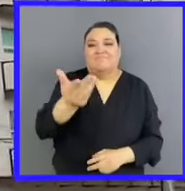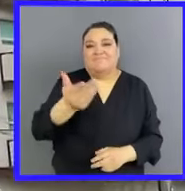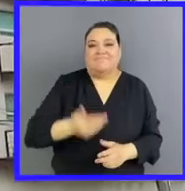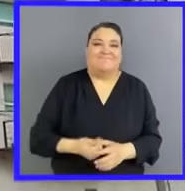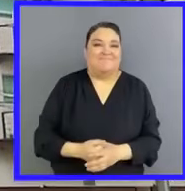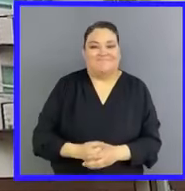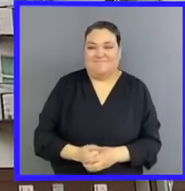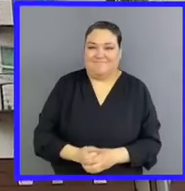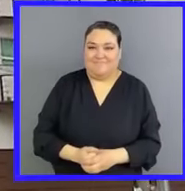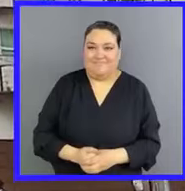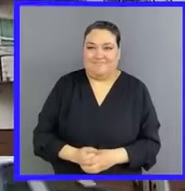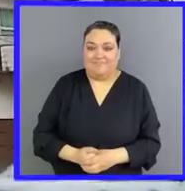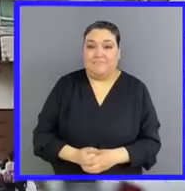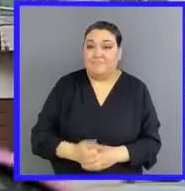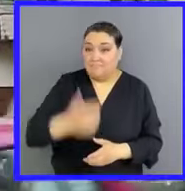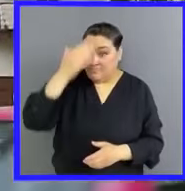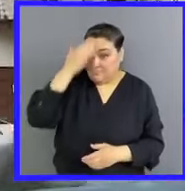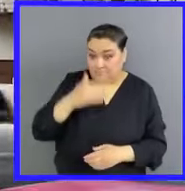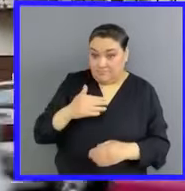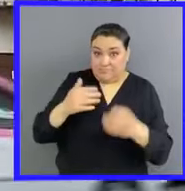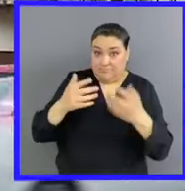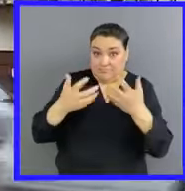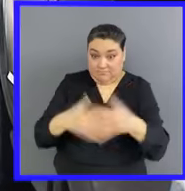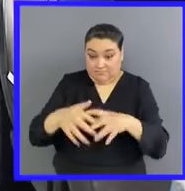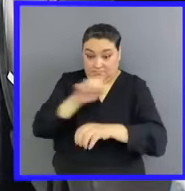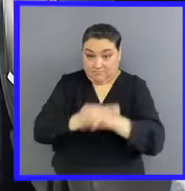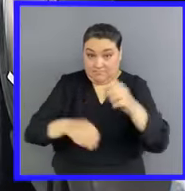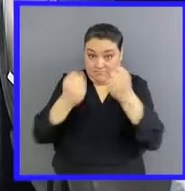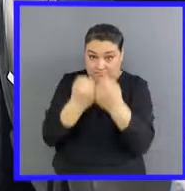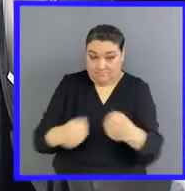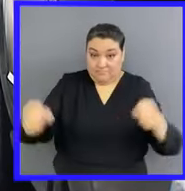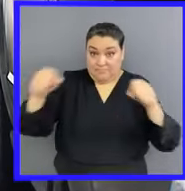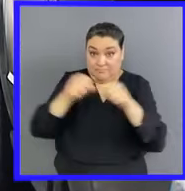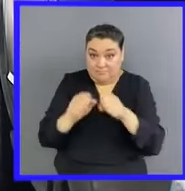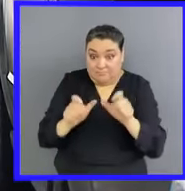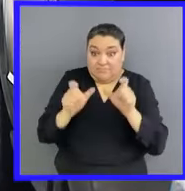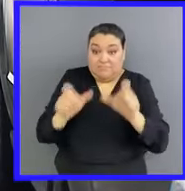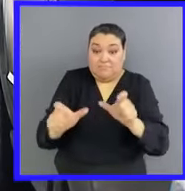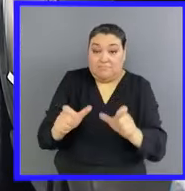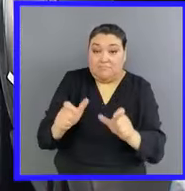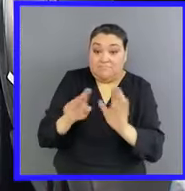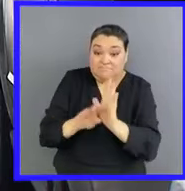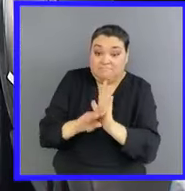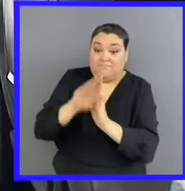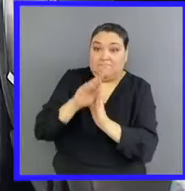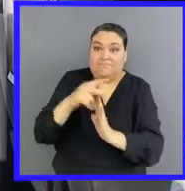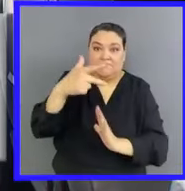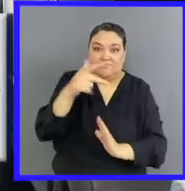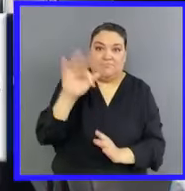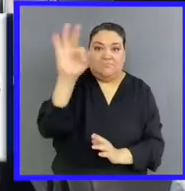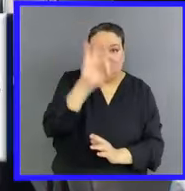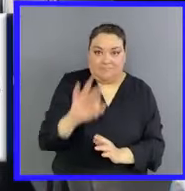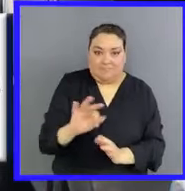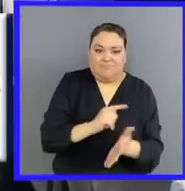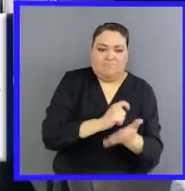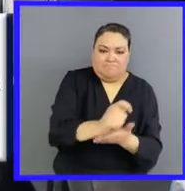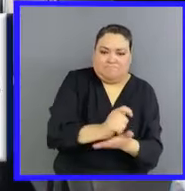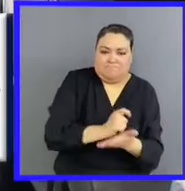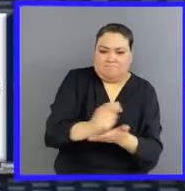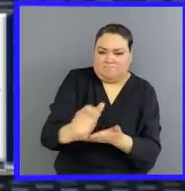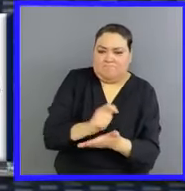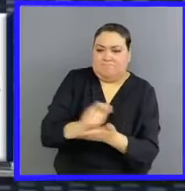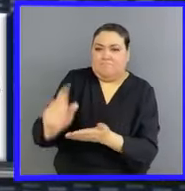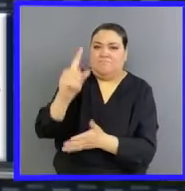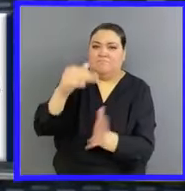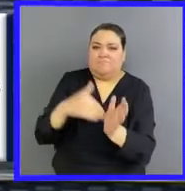El sector asegurador creció 8% en el último año y ha pagado más de 1.500 millones